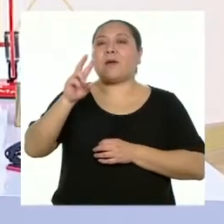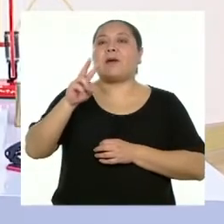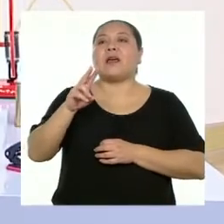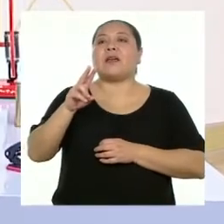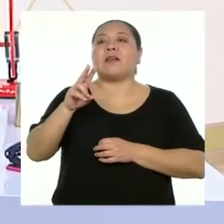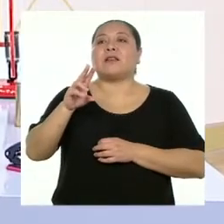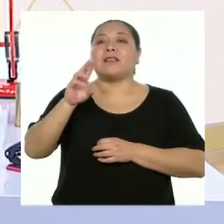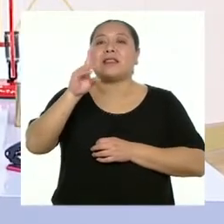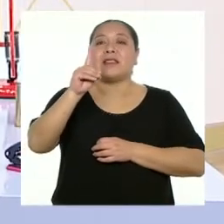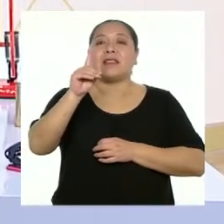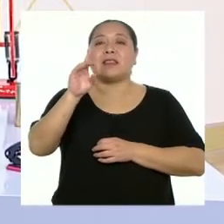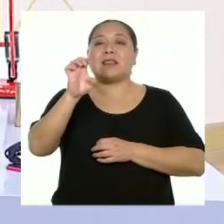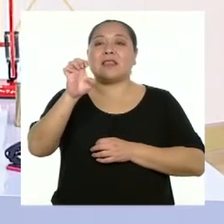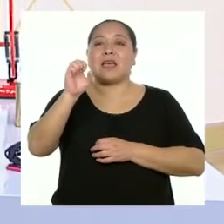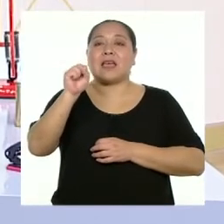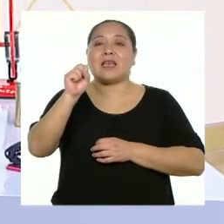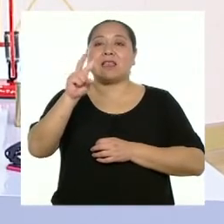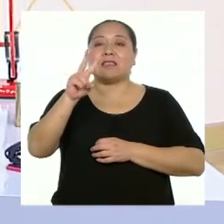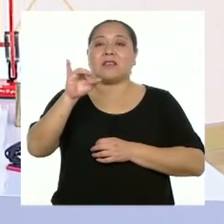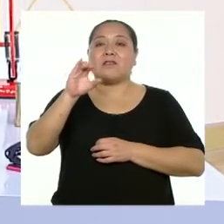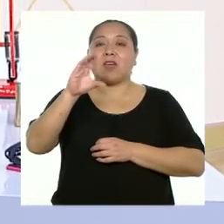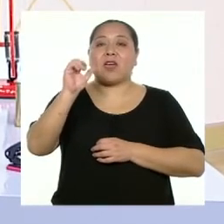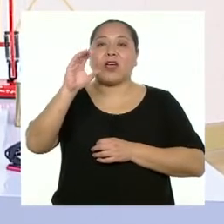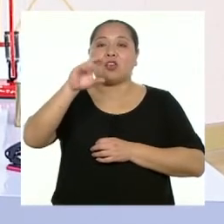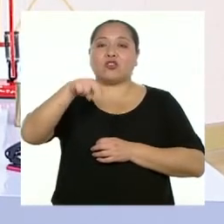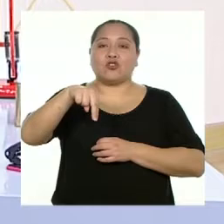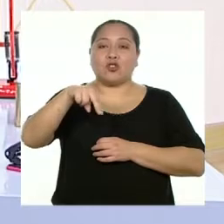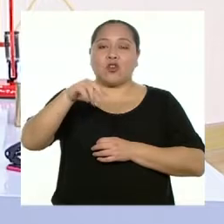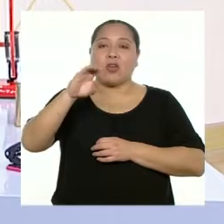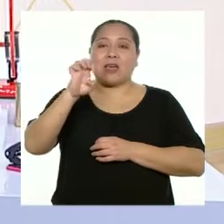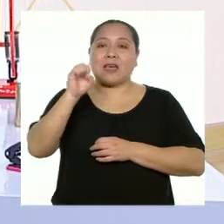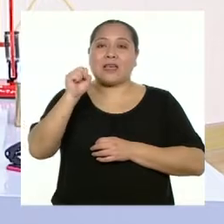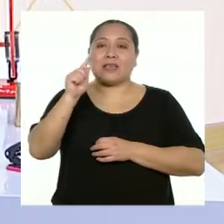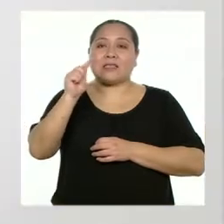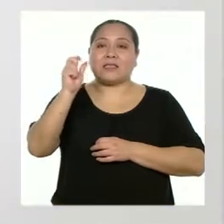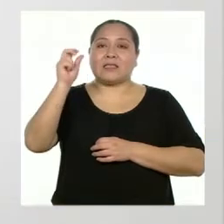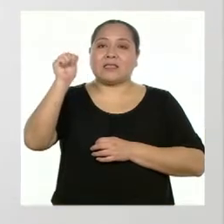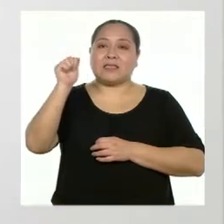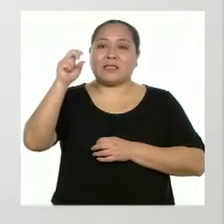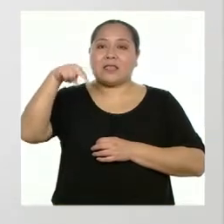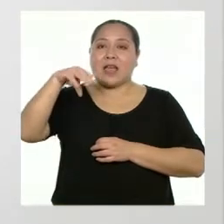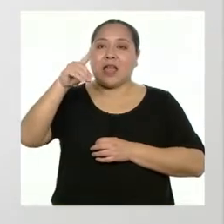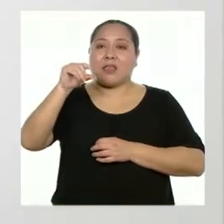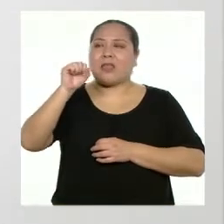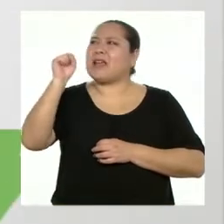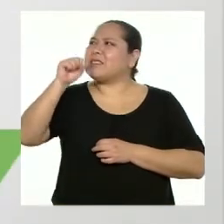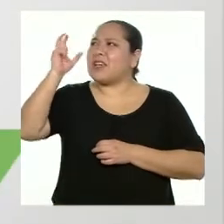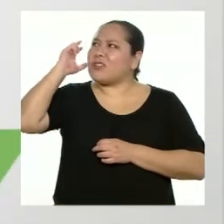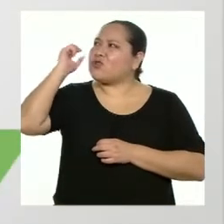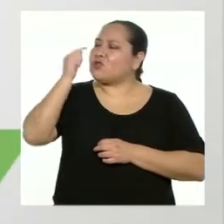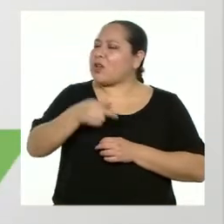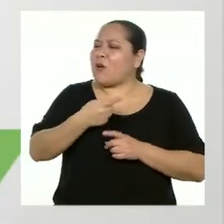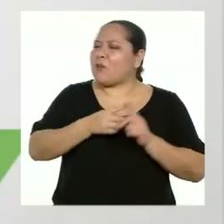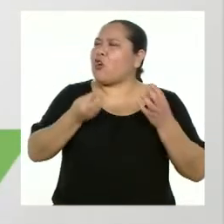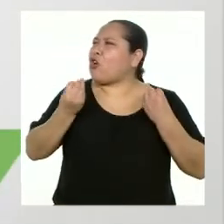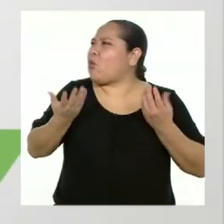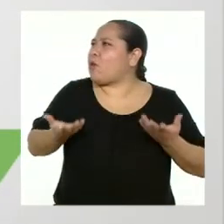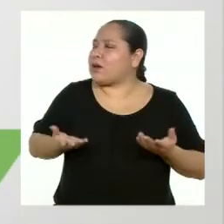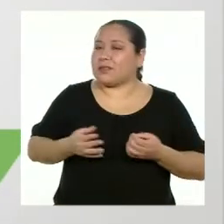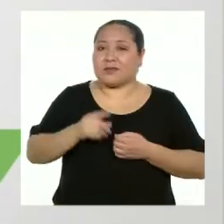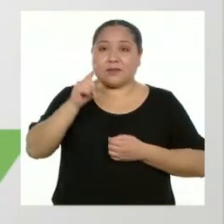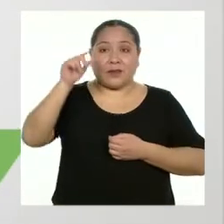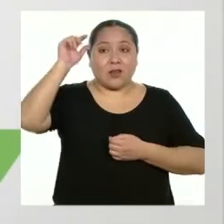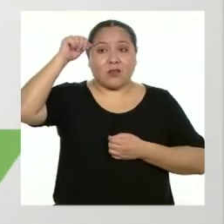escuchado sobre la desviación estándar, pero no recuerdo muy bien de qué va. Recordemos, la desviación estándar es